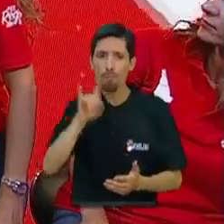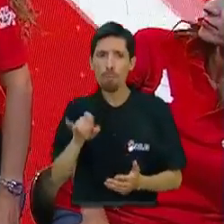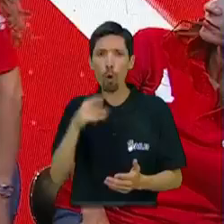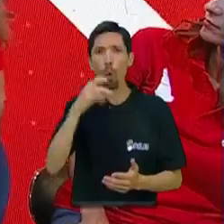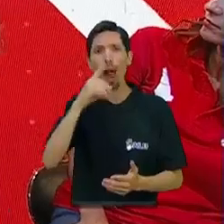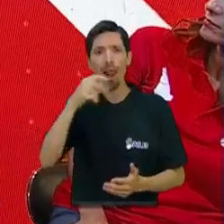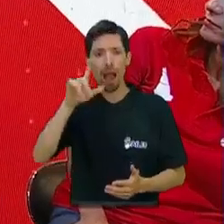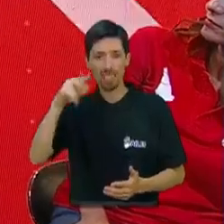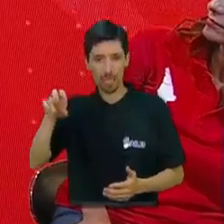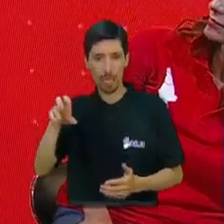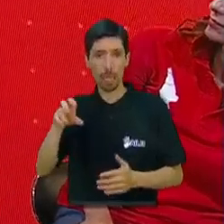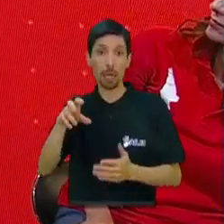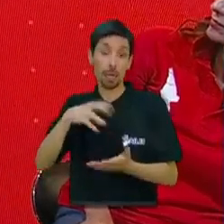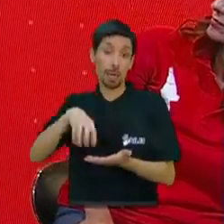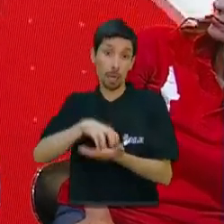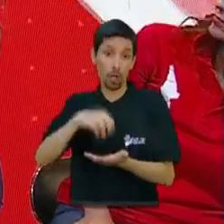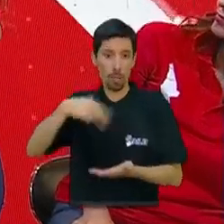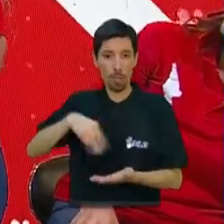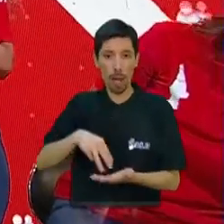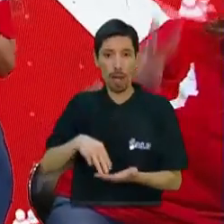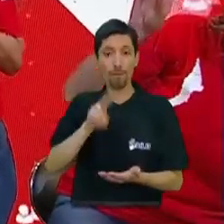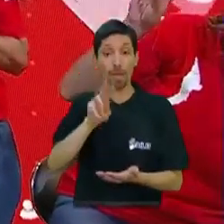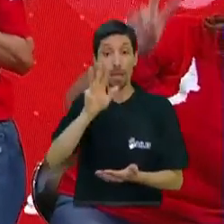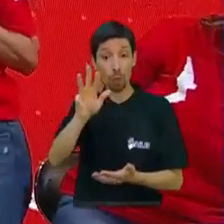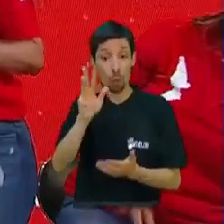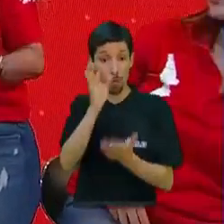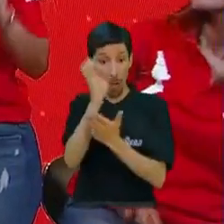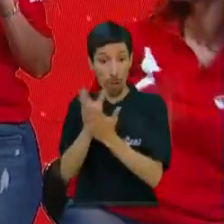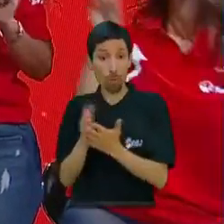del Maule. 29 alumnos. Ya aportó